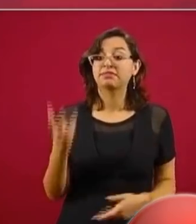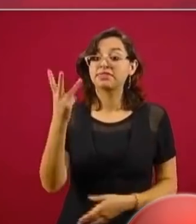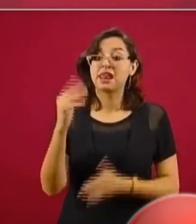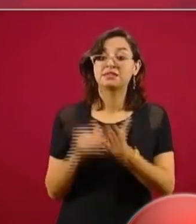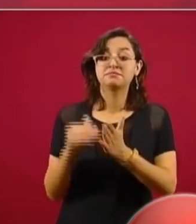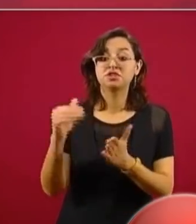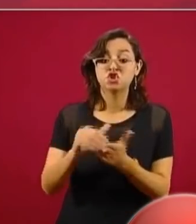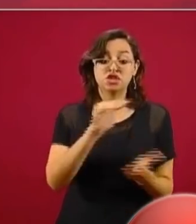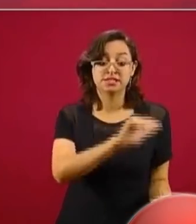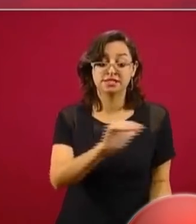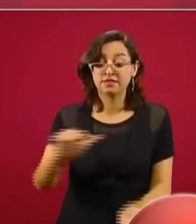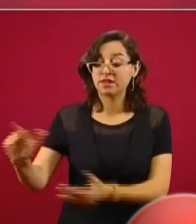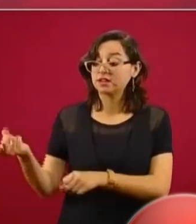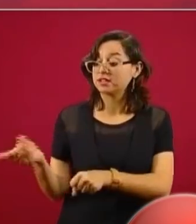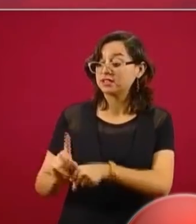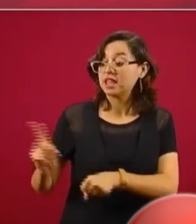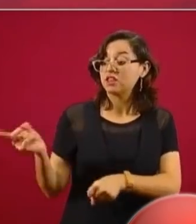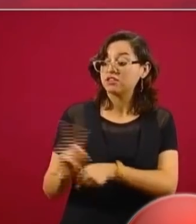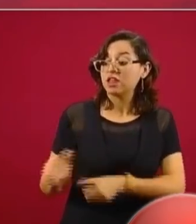millones de barriles diarios.